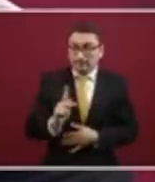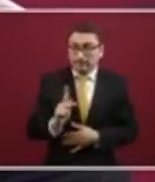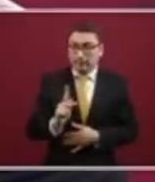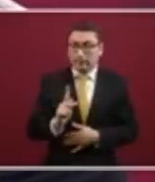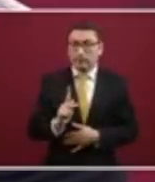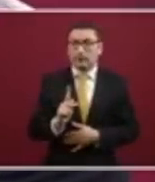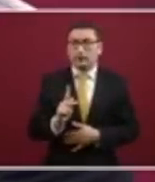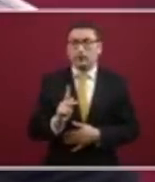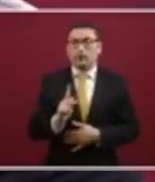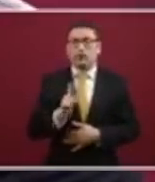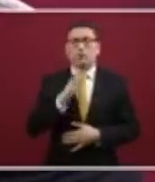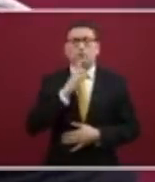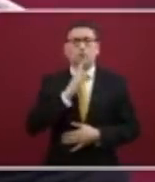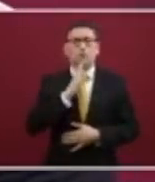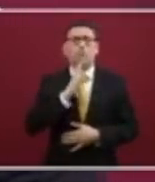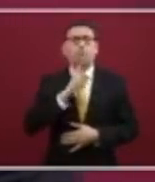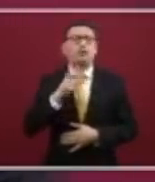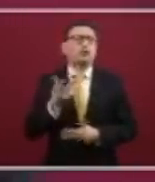lo mejor es